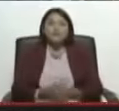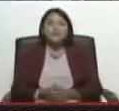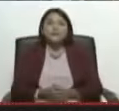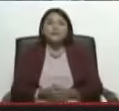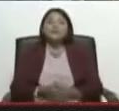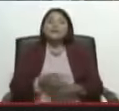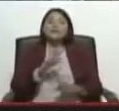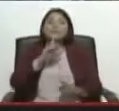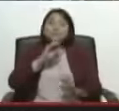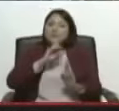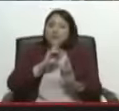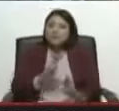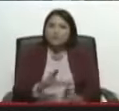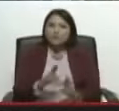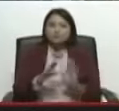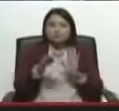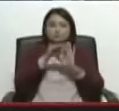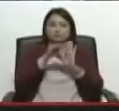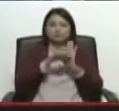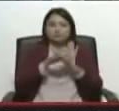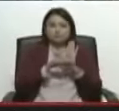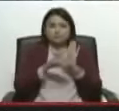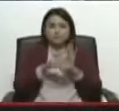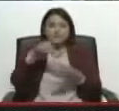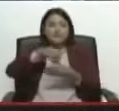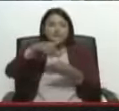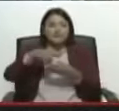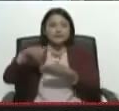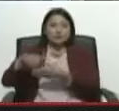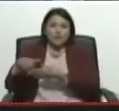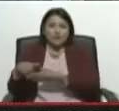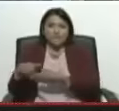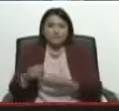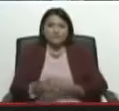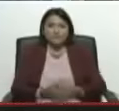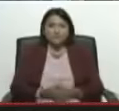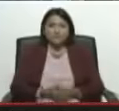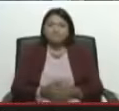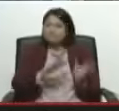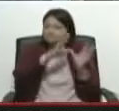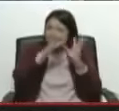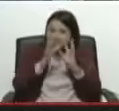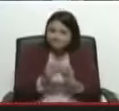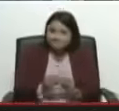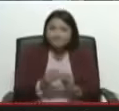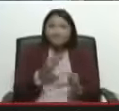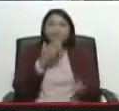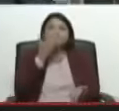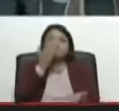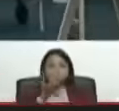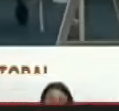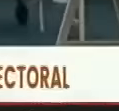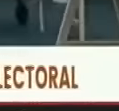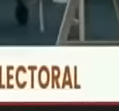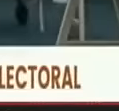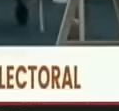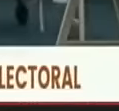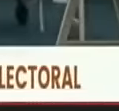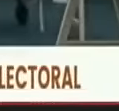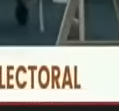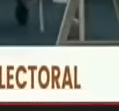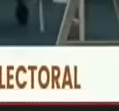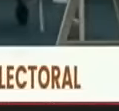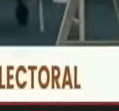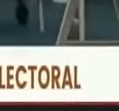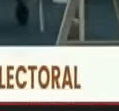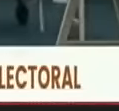Resultados del corte de registro electoral. Total solicitudes del corte de